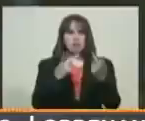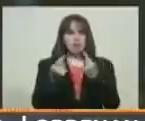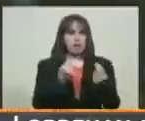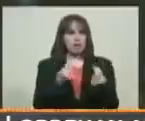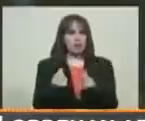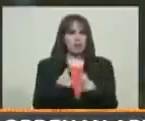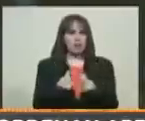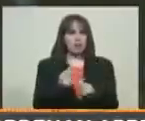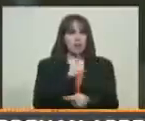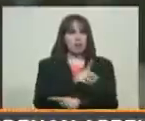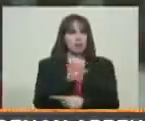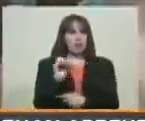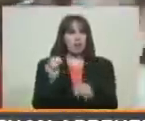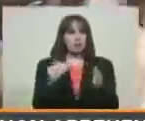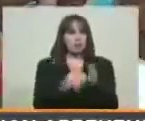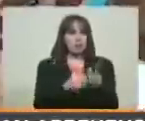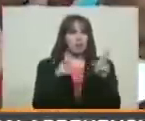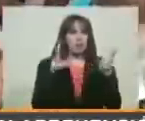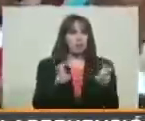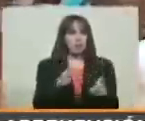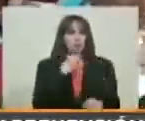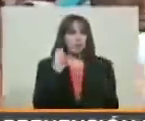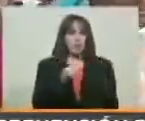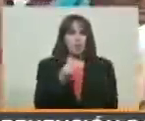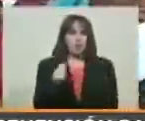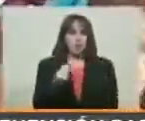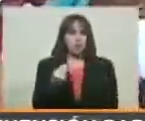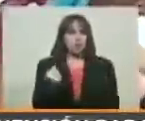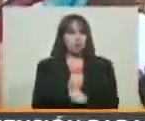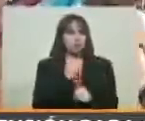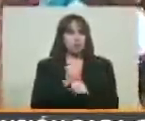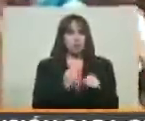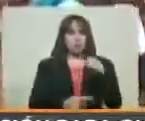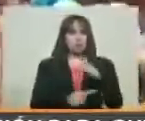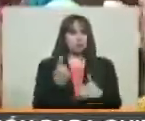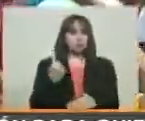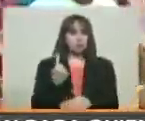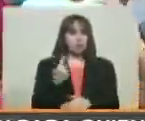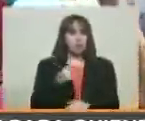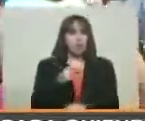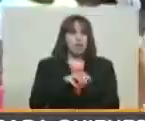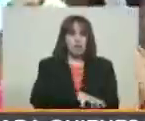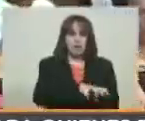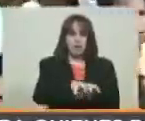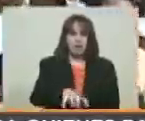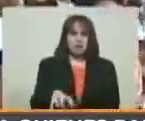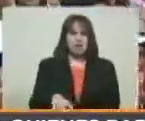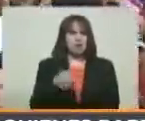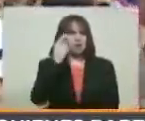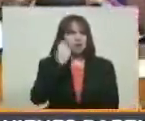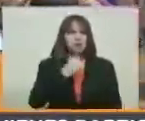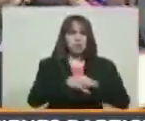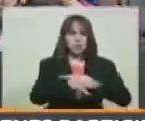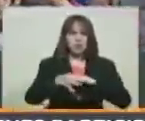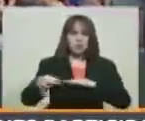incorporar 10 mil nuevos jóvenes en el plan Chamba Juvenil en el resto del Estado Sucre.